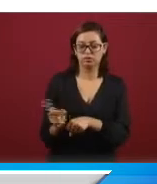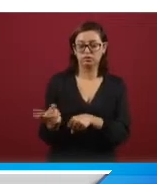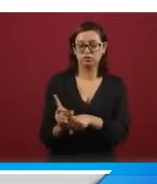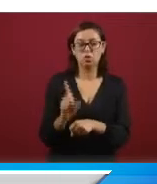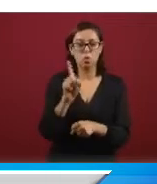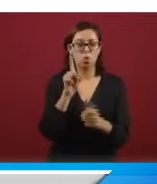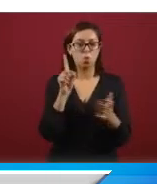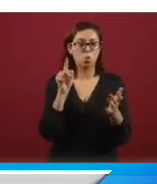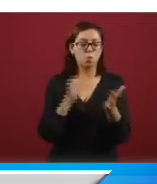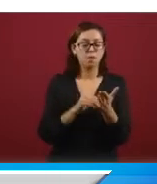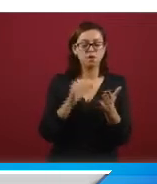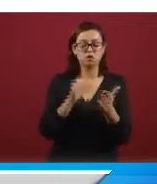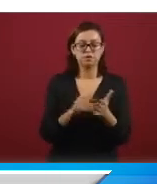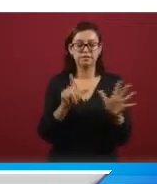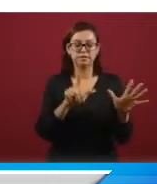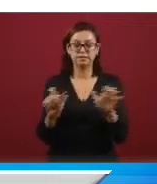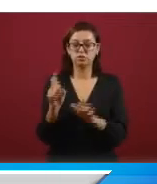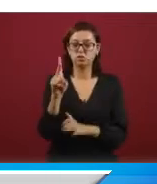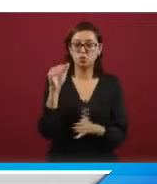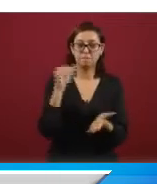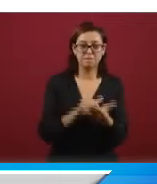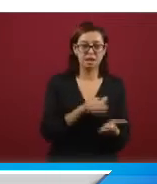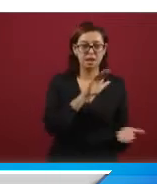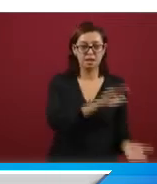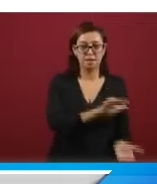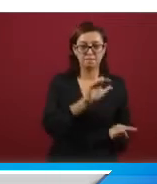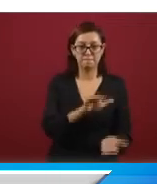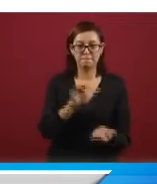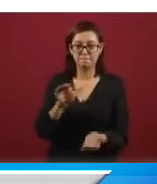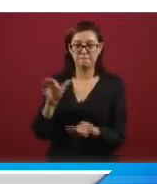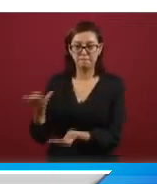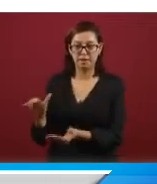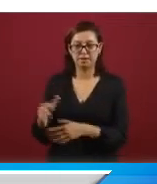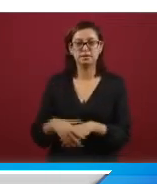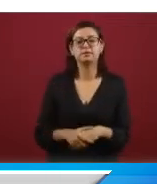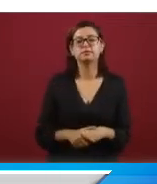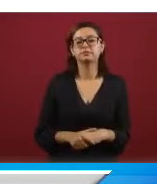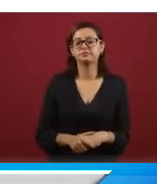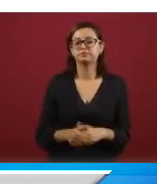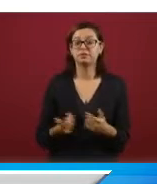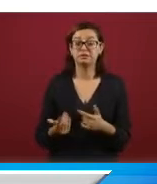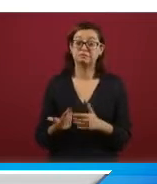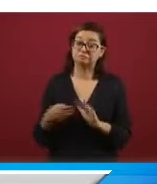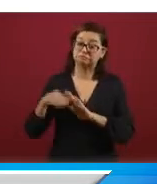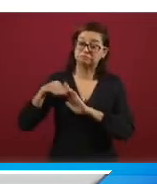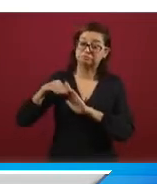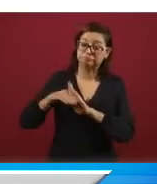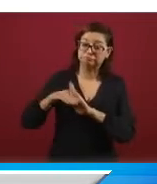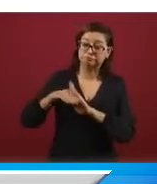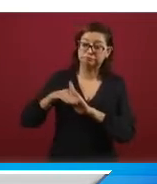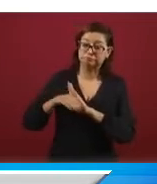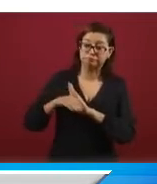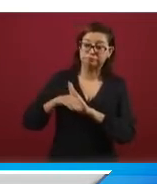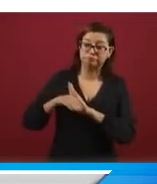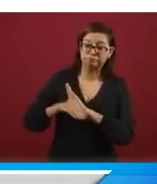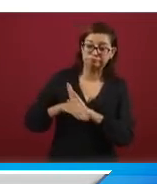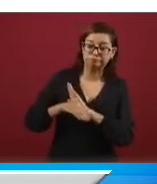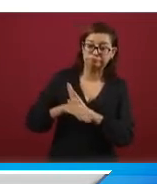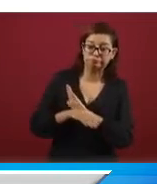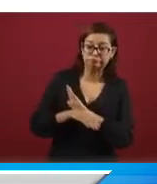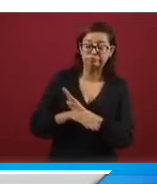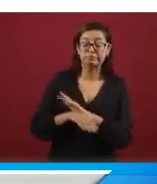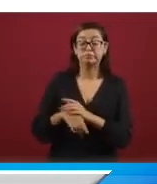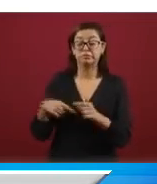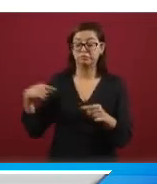la producción llegue a 1.778.000 barriles diarios e iniciar enero de 2020 con una producción de más de